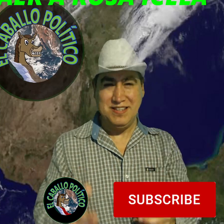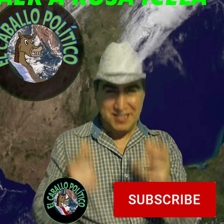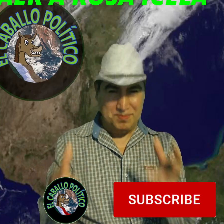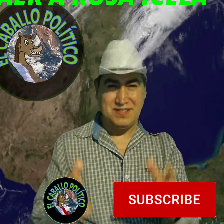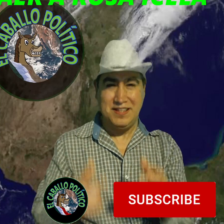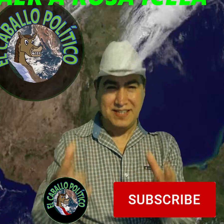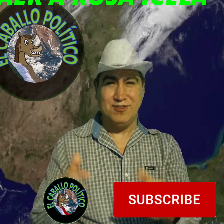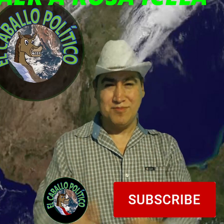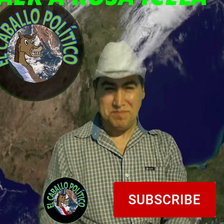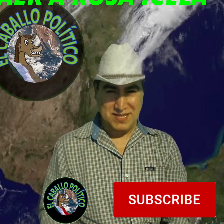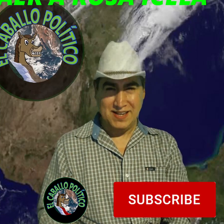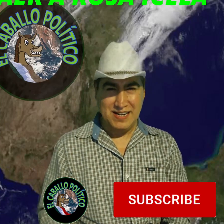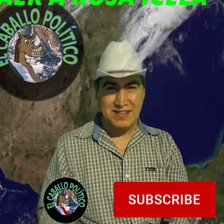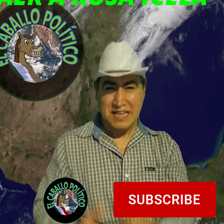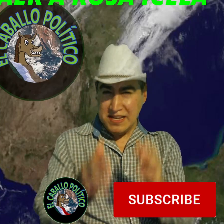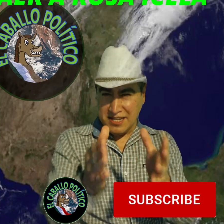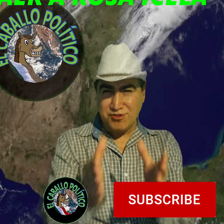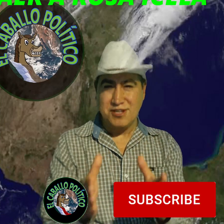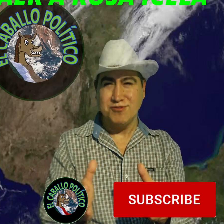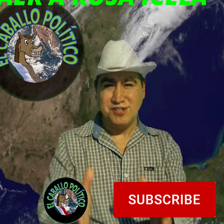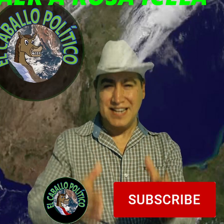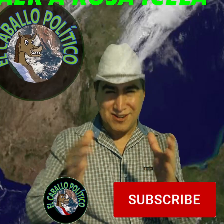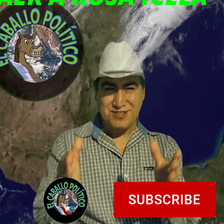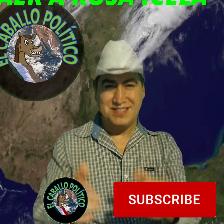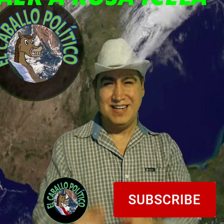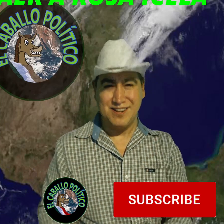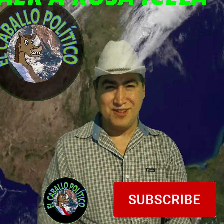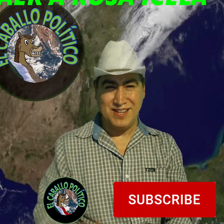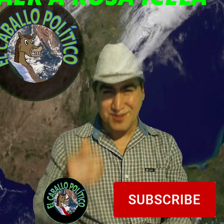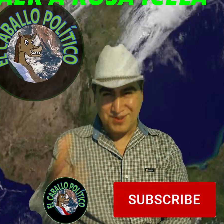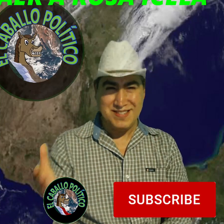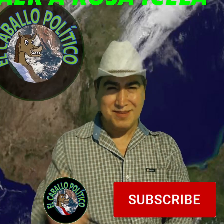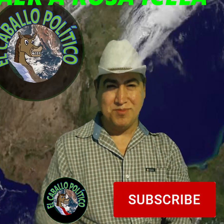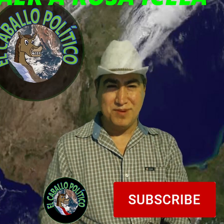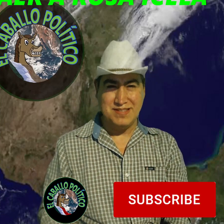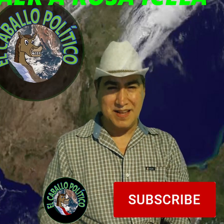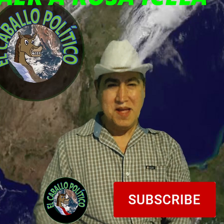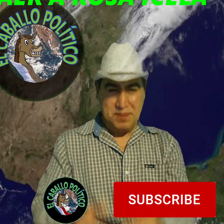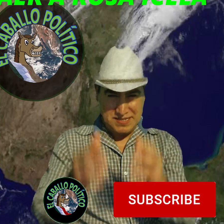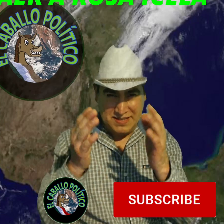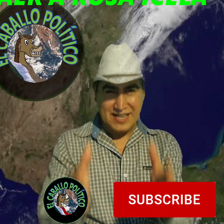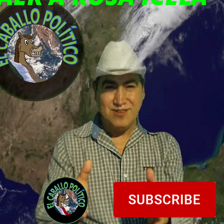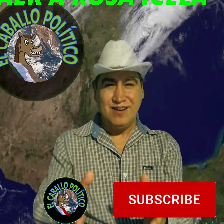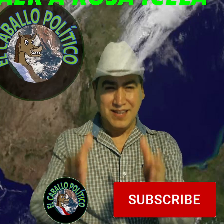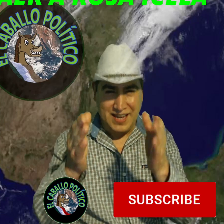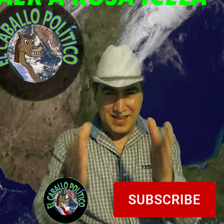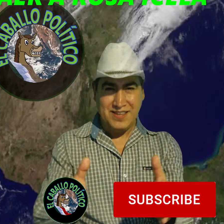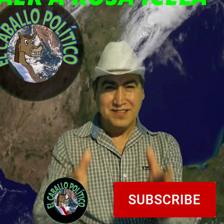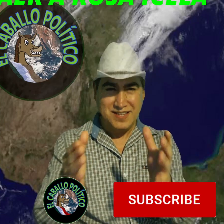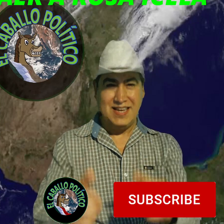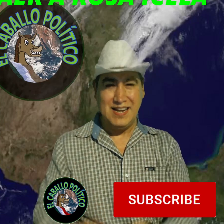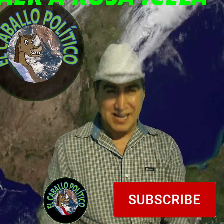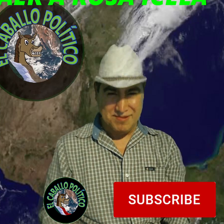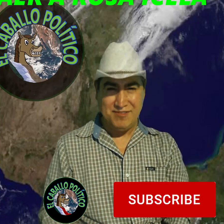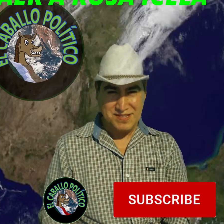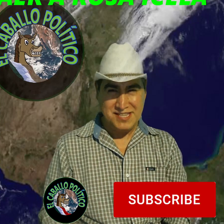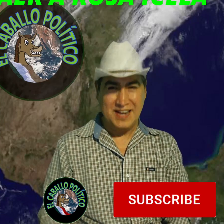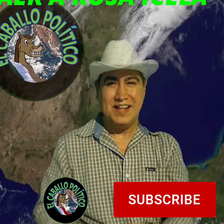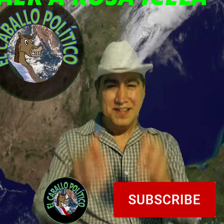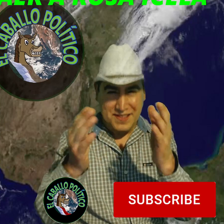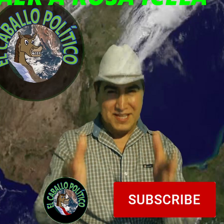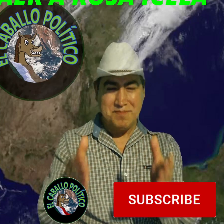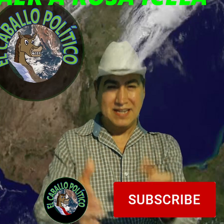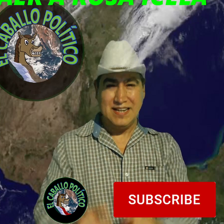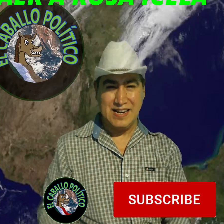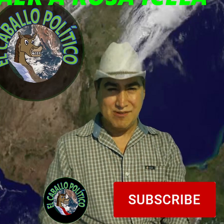cínica ministra presidente Norma Piña Hernández quiso seducir a Rosa Isela Rodríguez con esta propuesta, presentándole que ella sería la